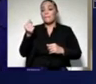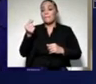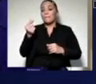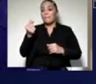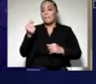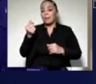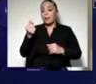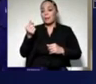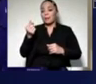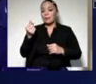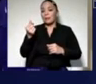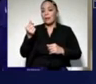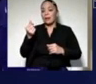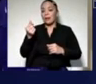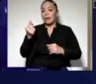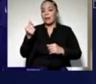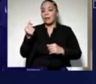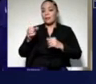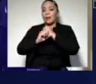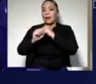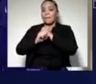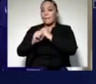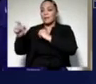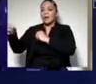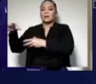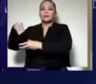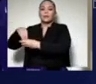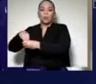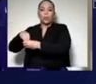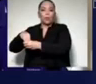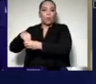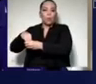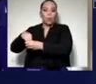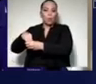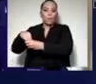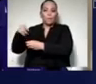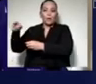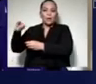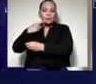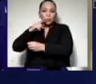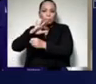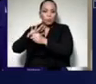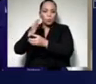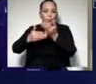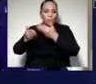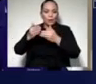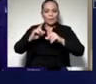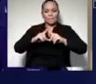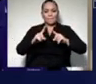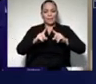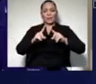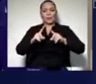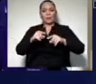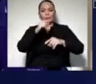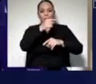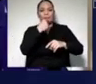prometió colaborar. Y don Rodrigo, ahora lo que ha dicho aquí es que usted lo que hizo fue caridad.